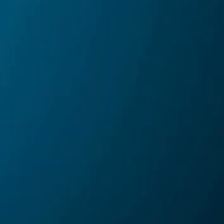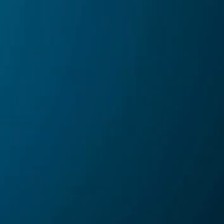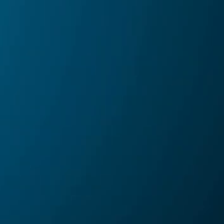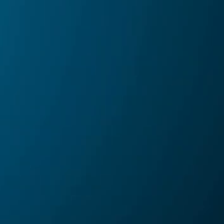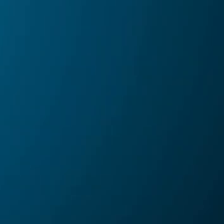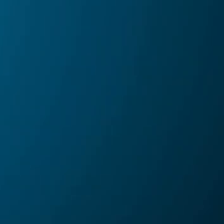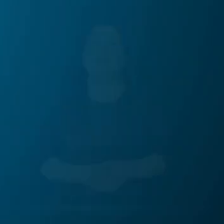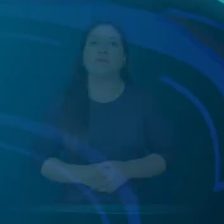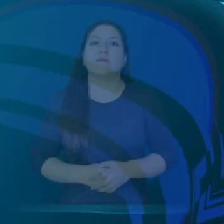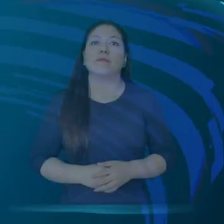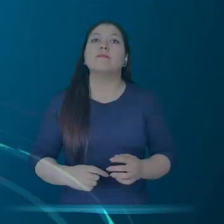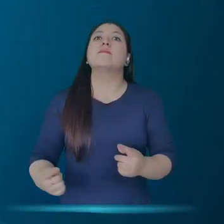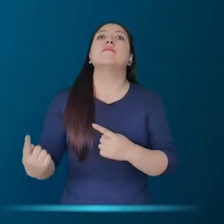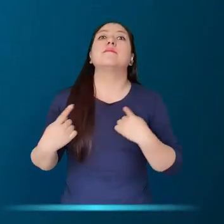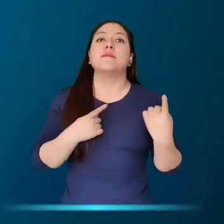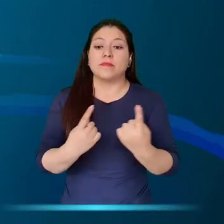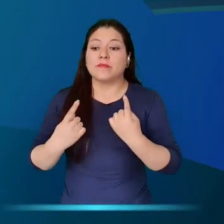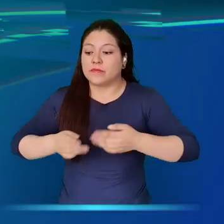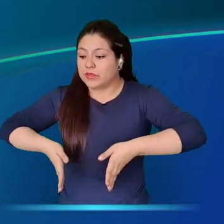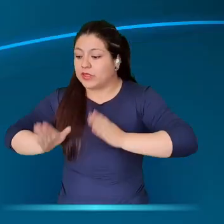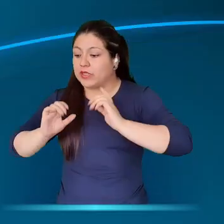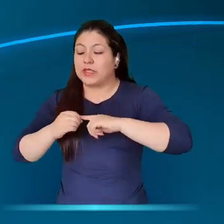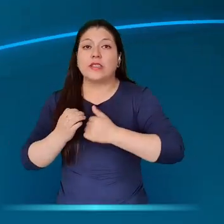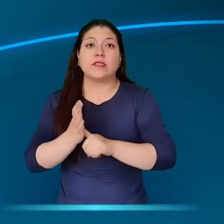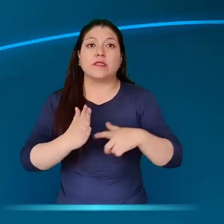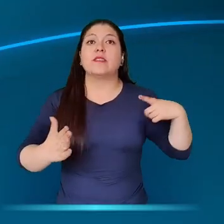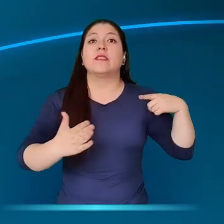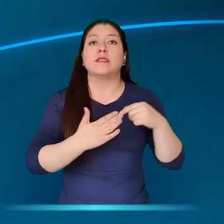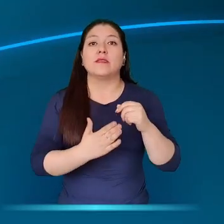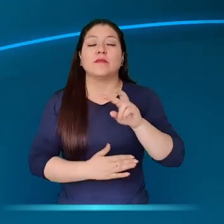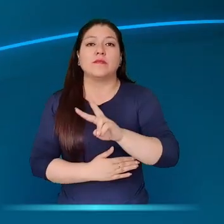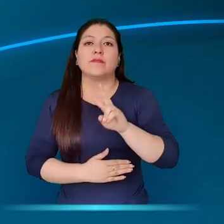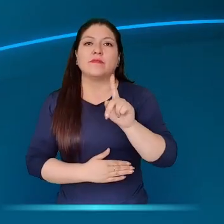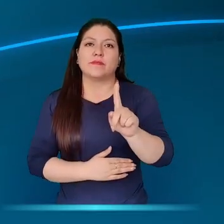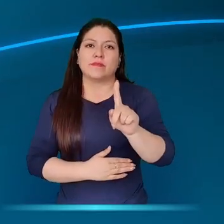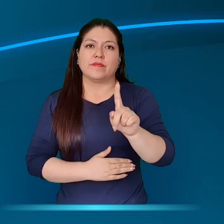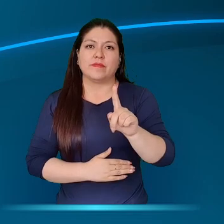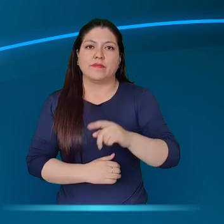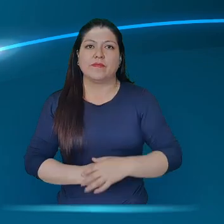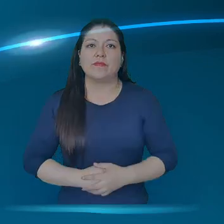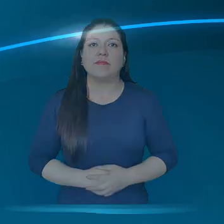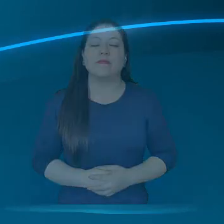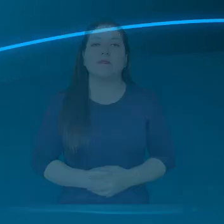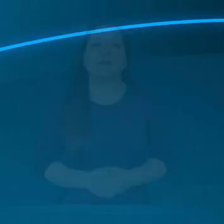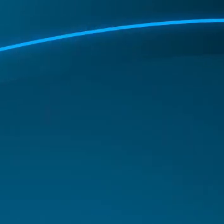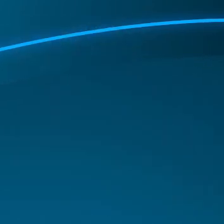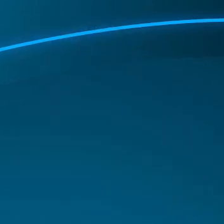Somos la Registraduría del Siglo XXI.